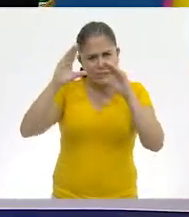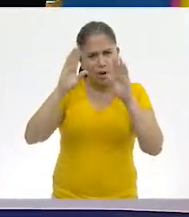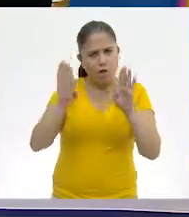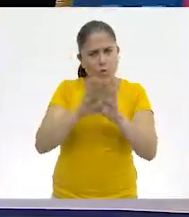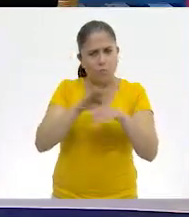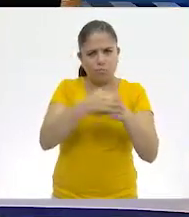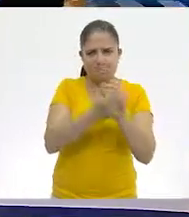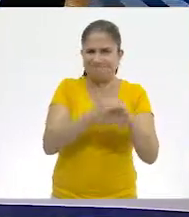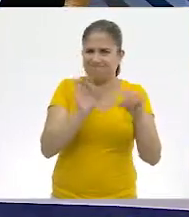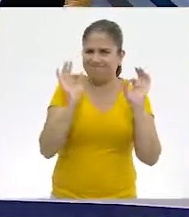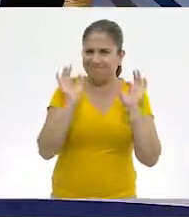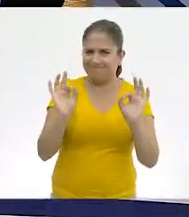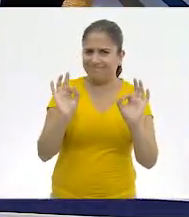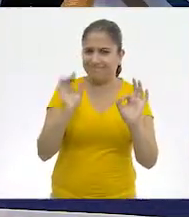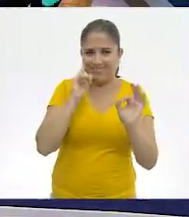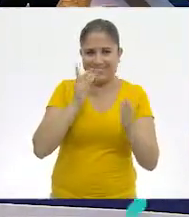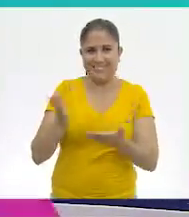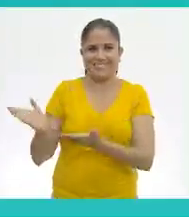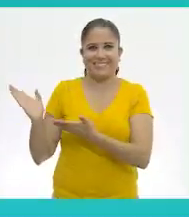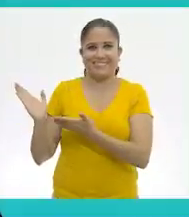manos correctamente.